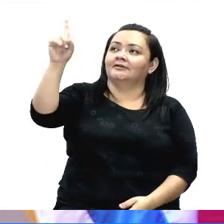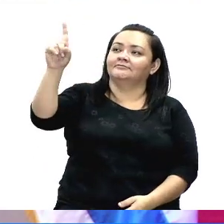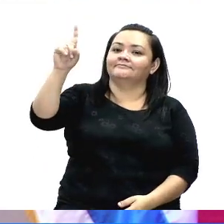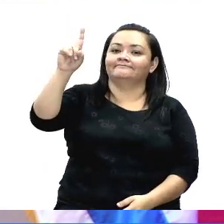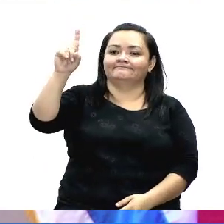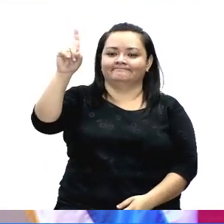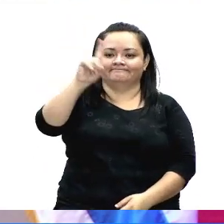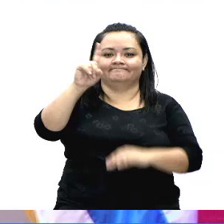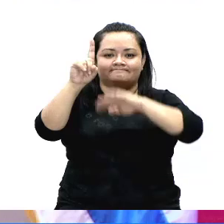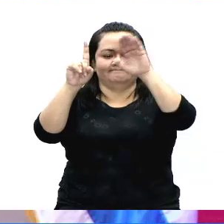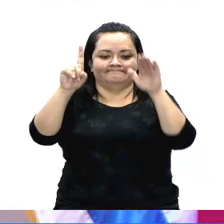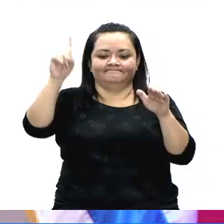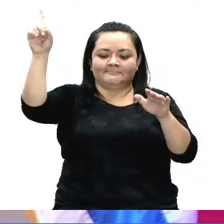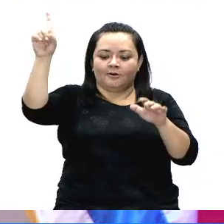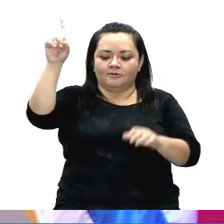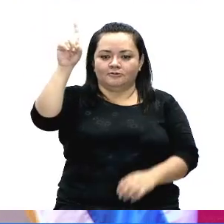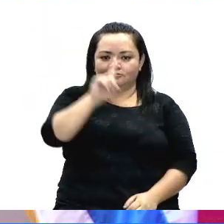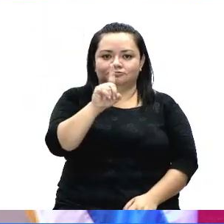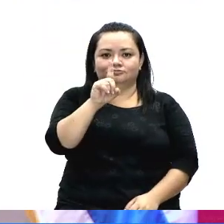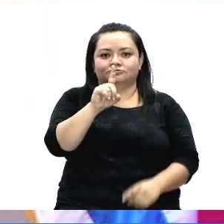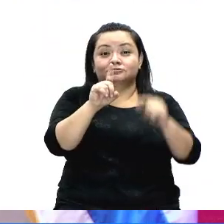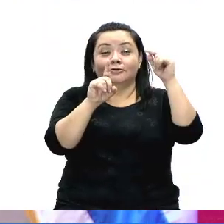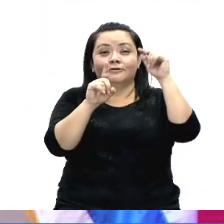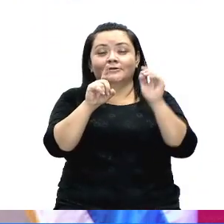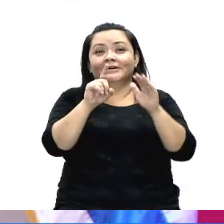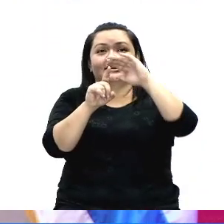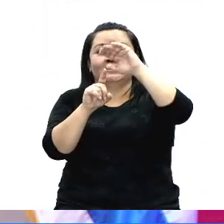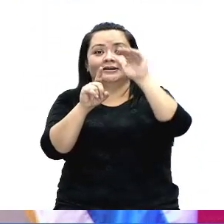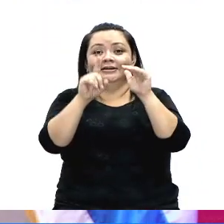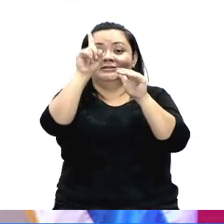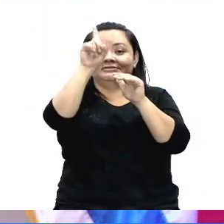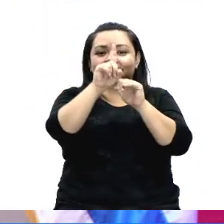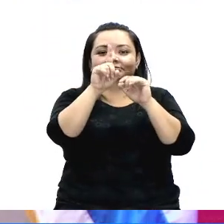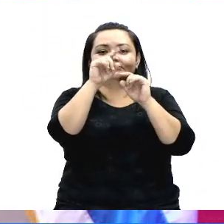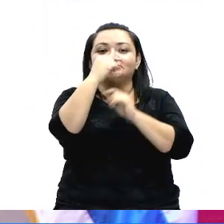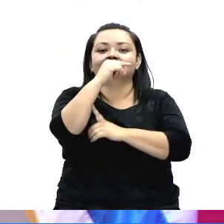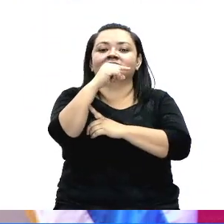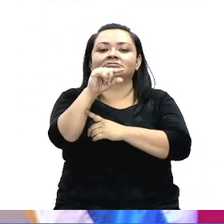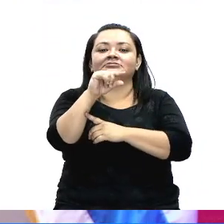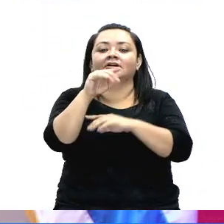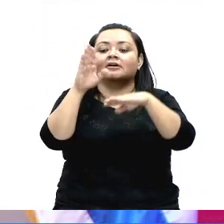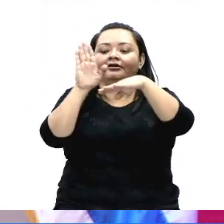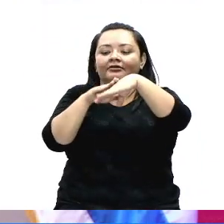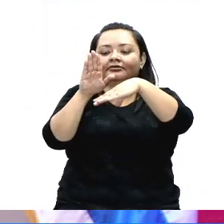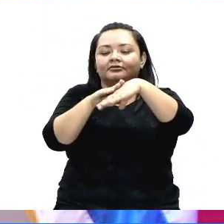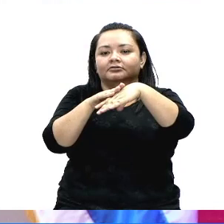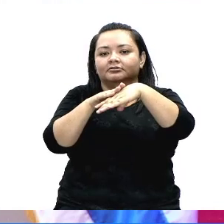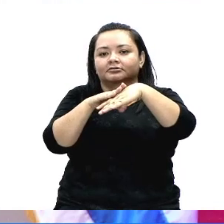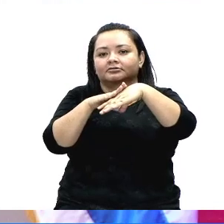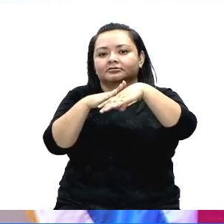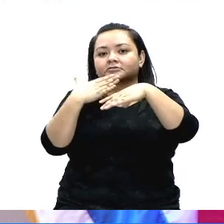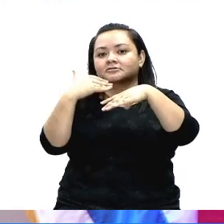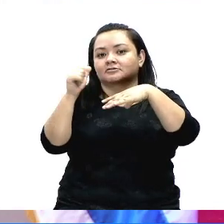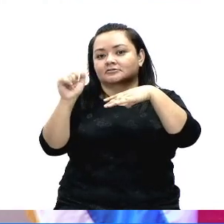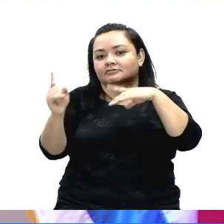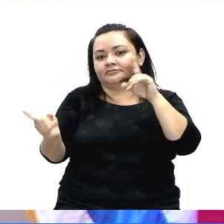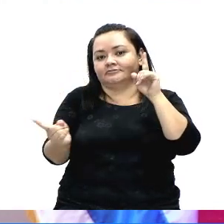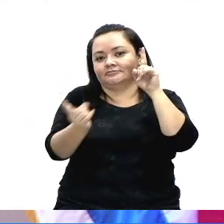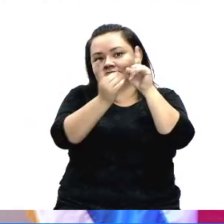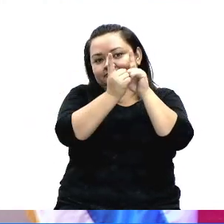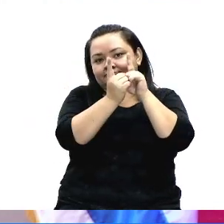monte sinaí sobre la cumbre del monte y llamó jehová a quien mi hermano a